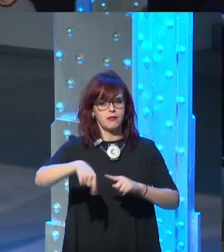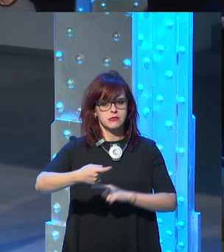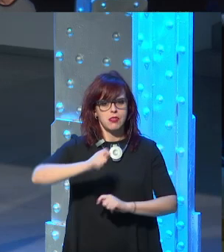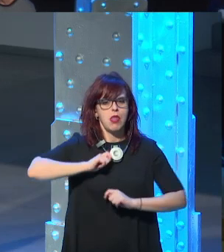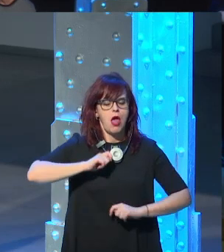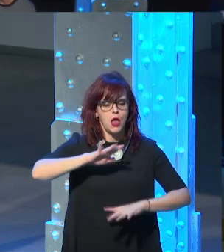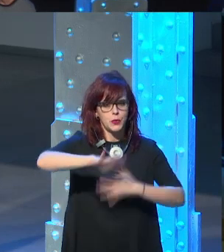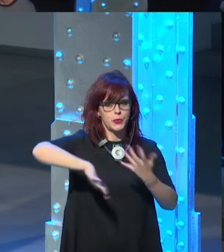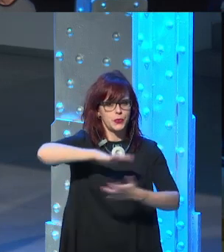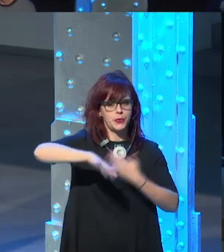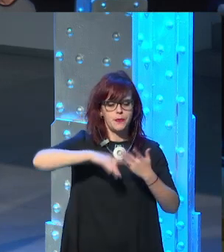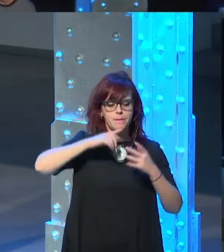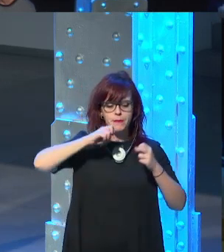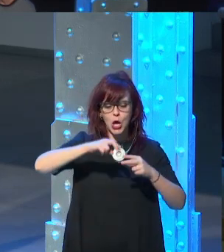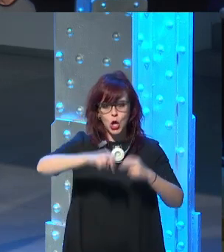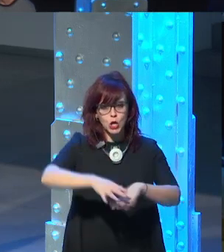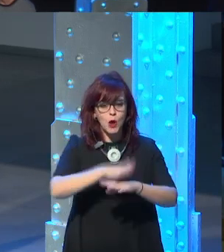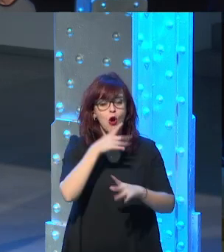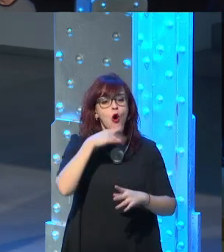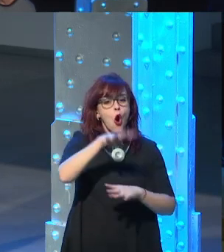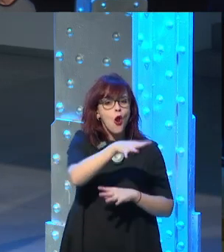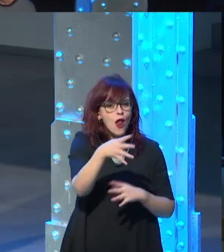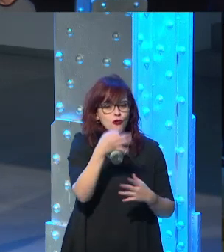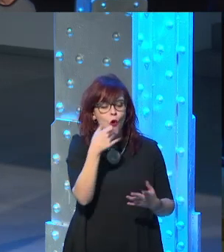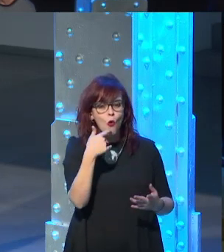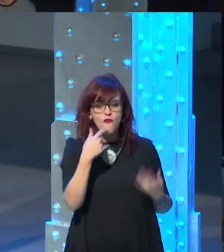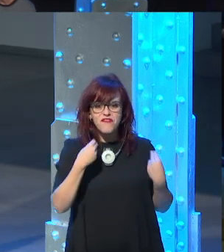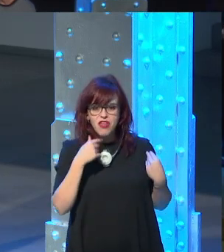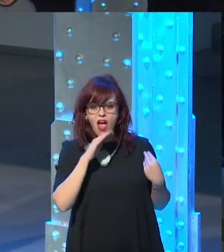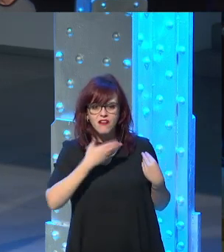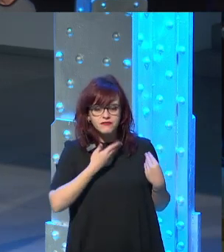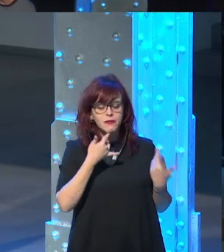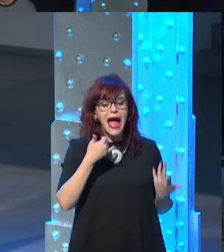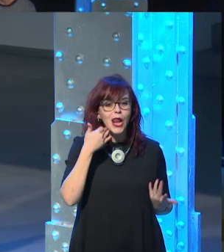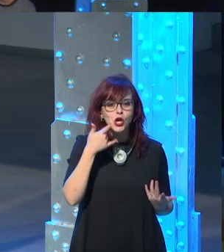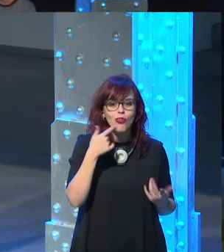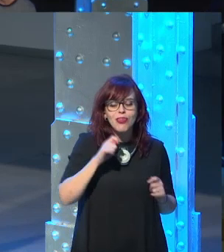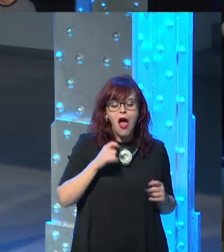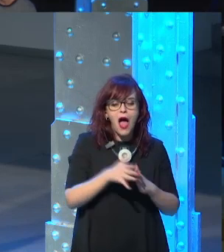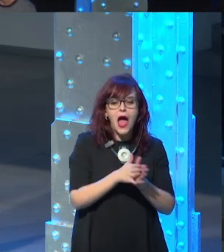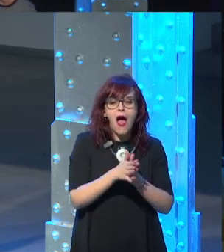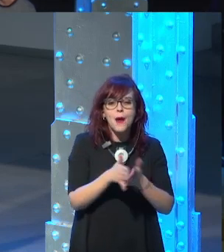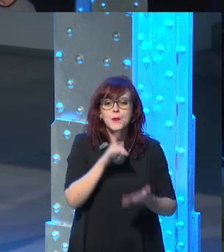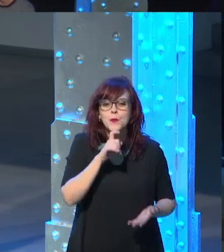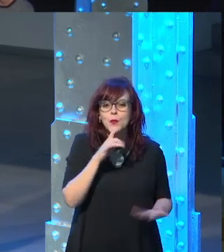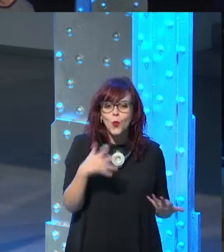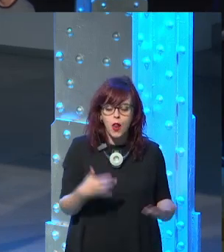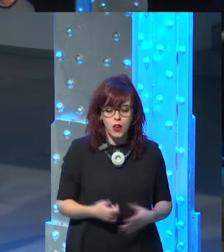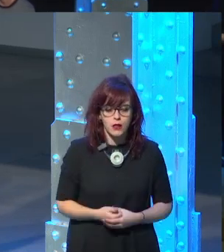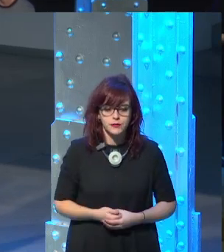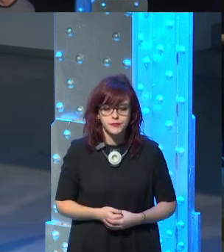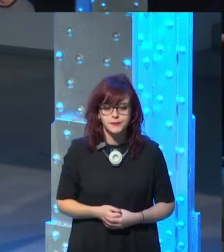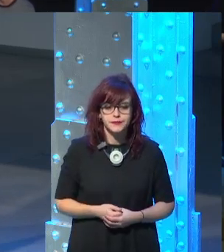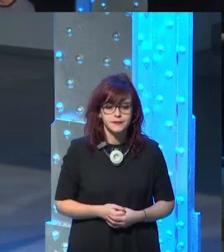poco tus horarios o tu esquema de vida habitual, pues algo os tiene que mover, ¿no? Sí, contadnos.